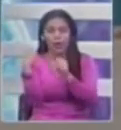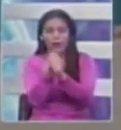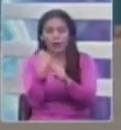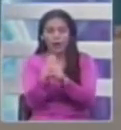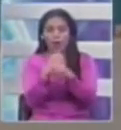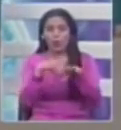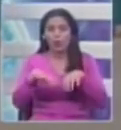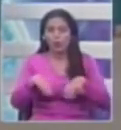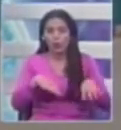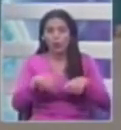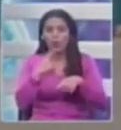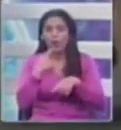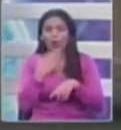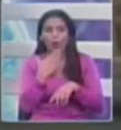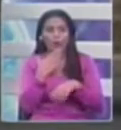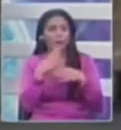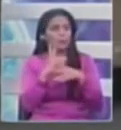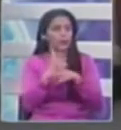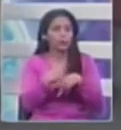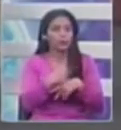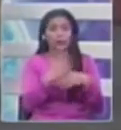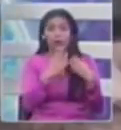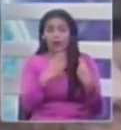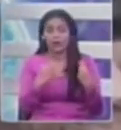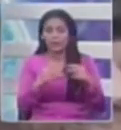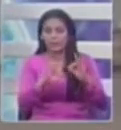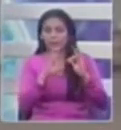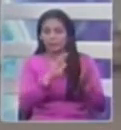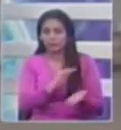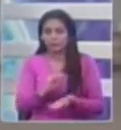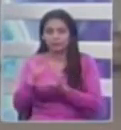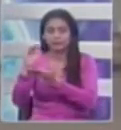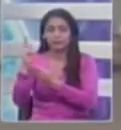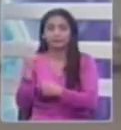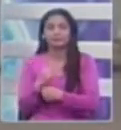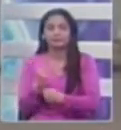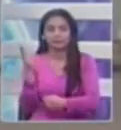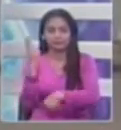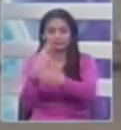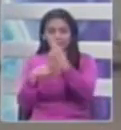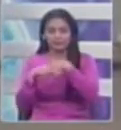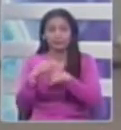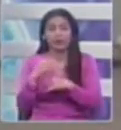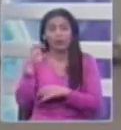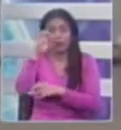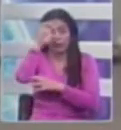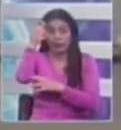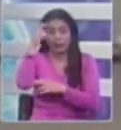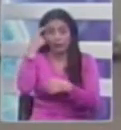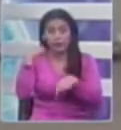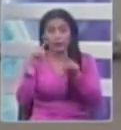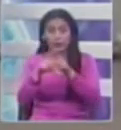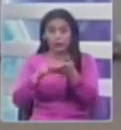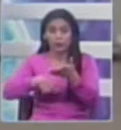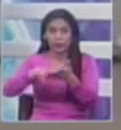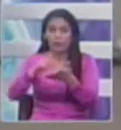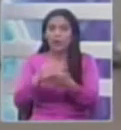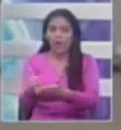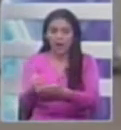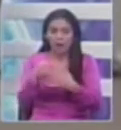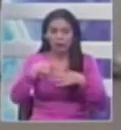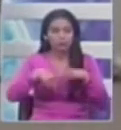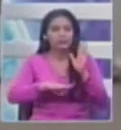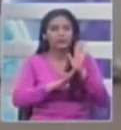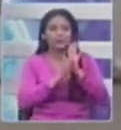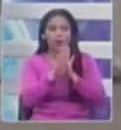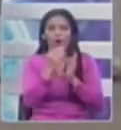tenemos productos de calidad. Creo que el tema de acuerdo de la Unión Europea, por ejemplo, no marca perdedores, marca ganadores, y ProEcuador está aquí para dar